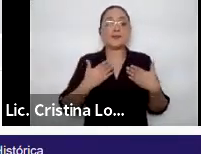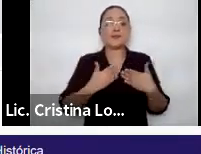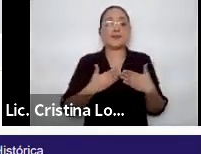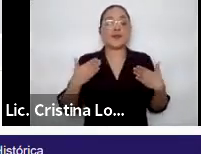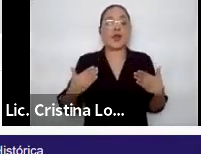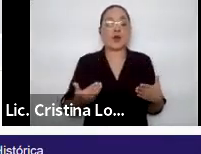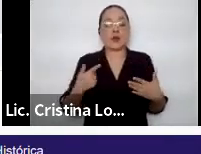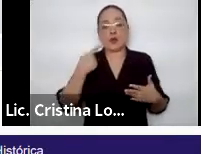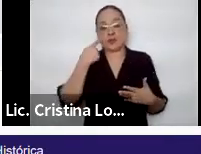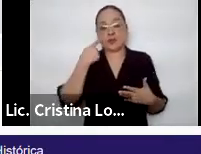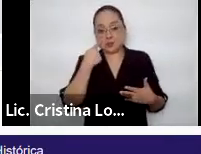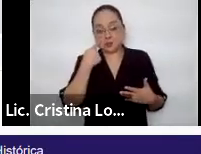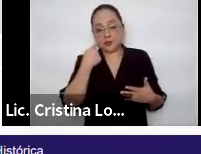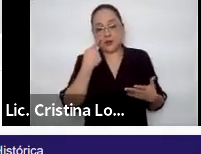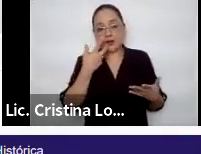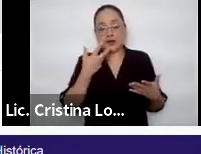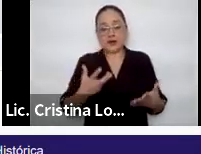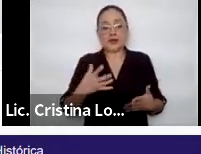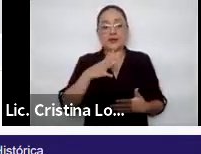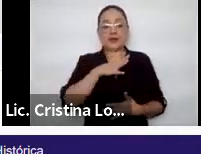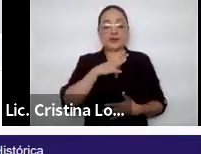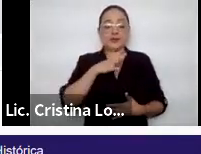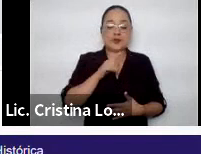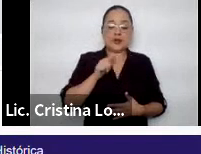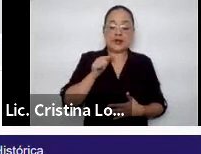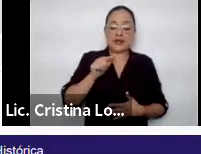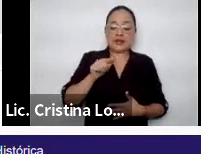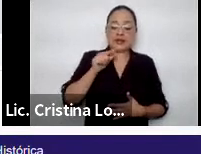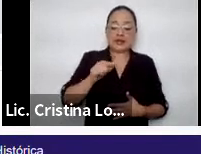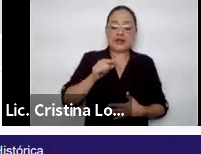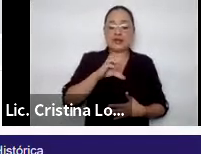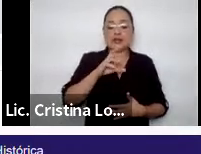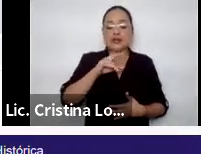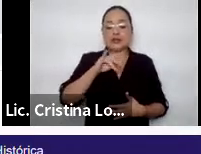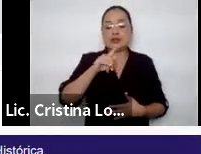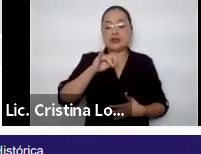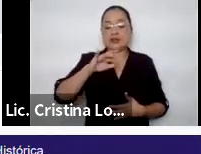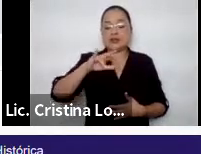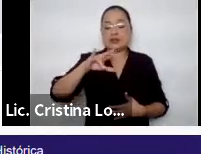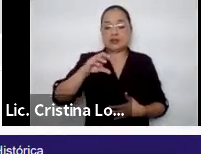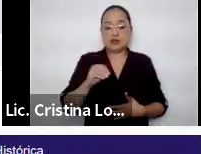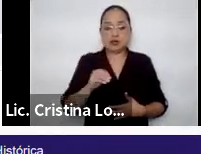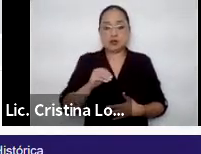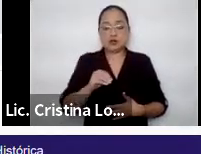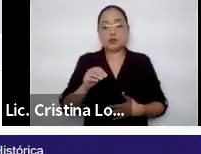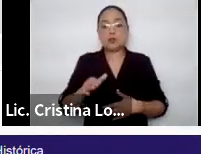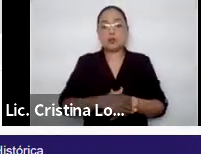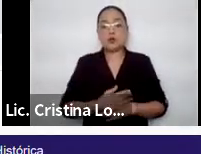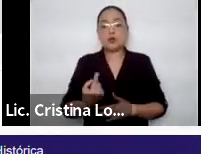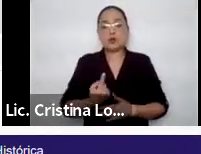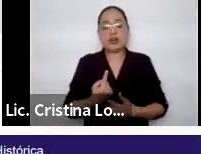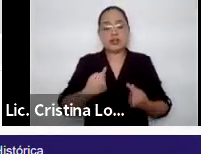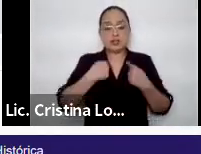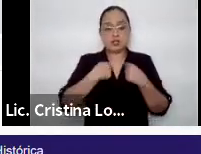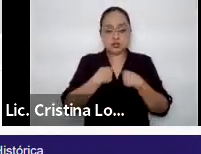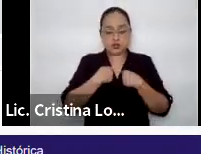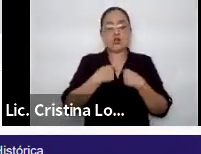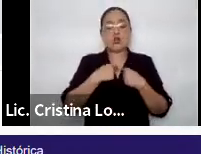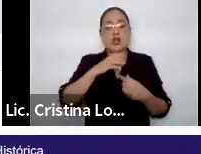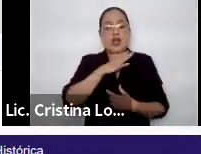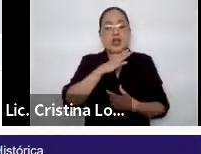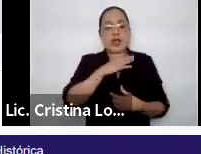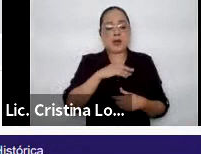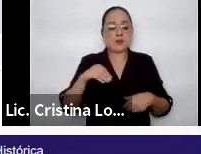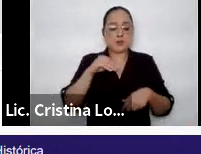cómo tenemos ya 17 criterios, ya sea porque tenga la voz